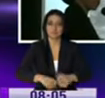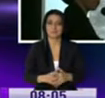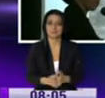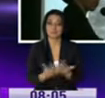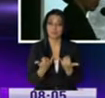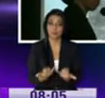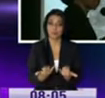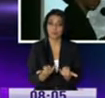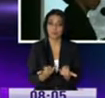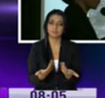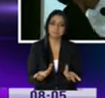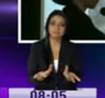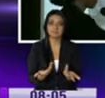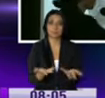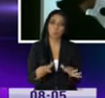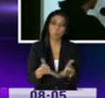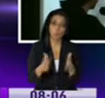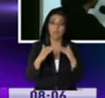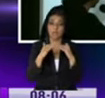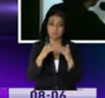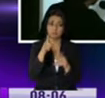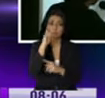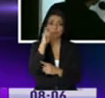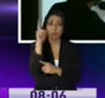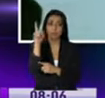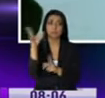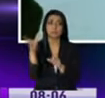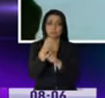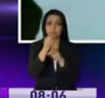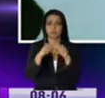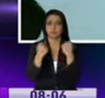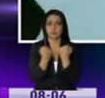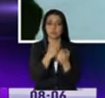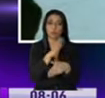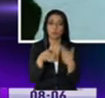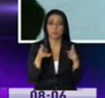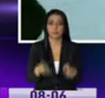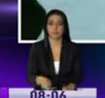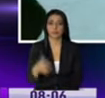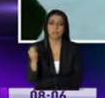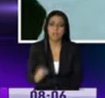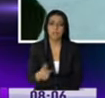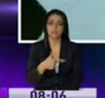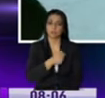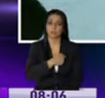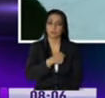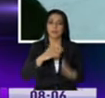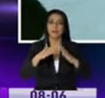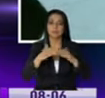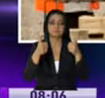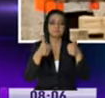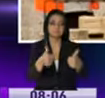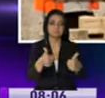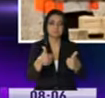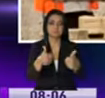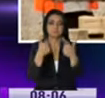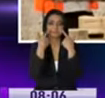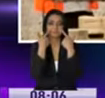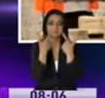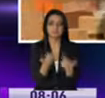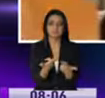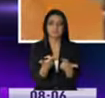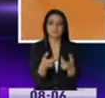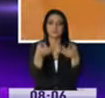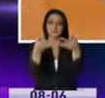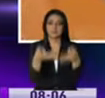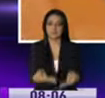momento carece de esta, que es una aspiración social y una aspiración de todo ser humano, tener su techo. Así que estaremos también pendientes de que esto se vaya